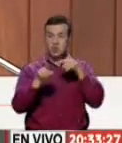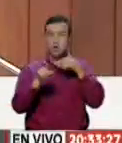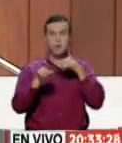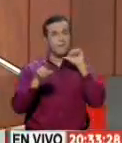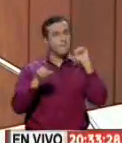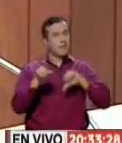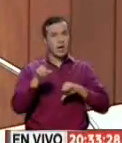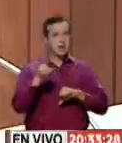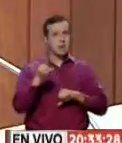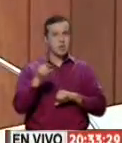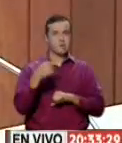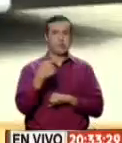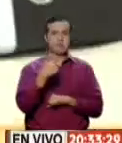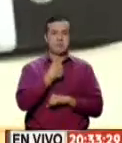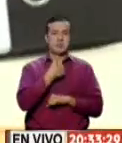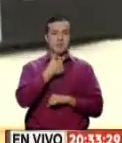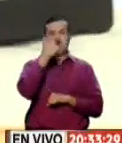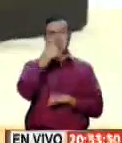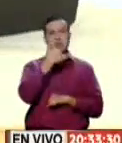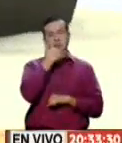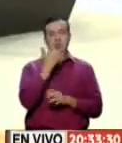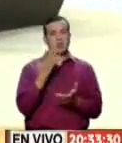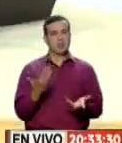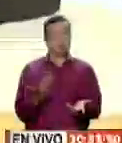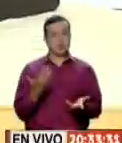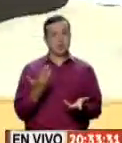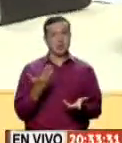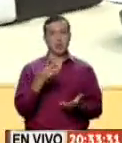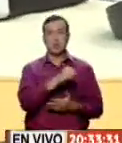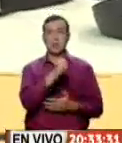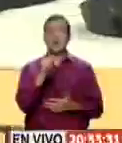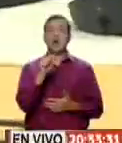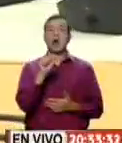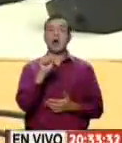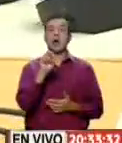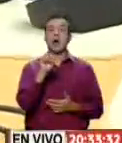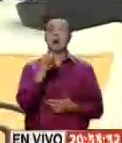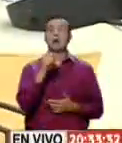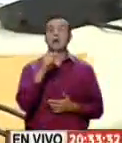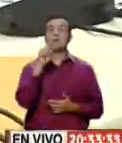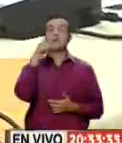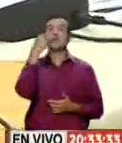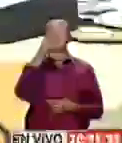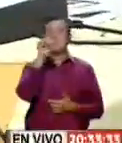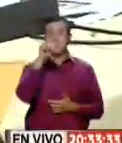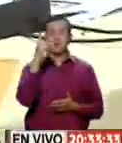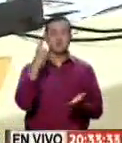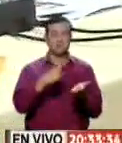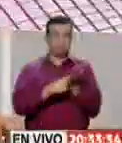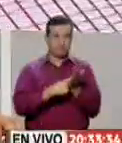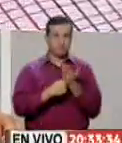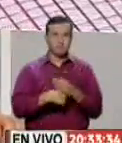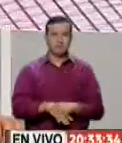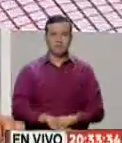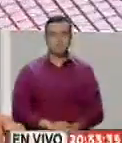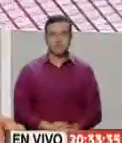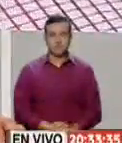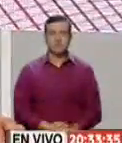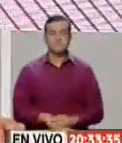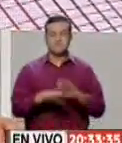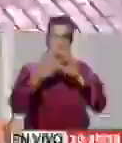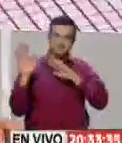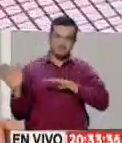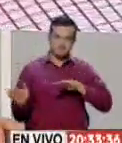sucio que las personas que acusaban. Ana Galarza, en cambio, será recibida por la comisión el próximo martes. A Alec Llanos, Telediario. Y en